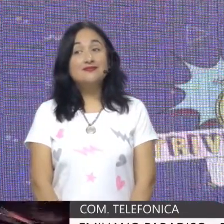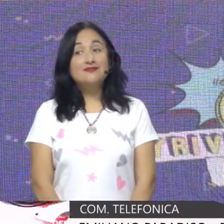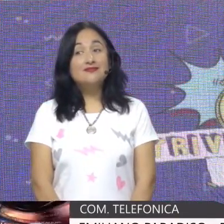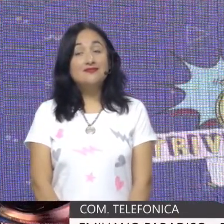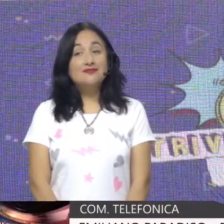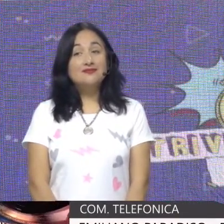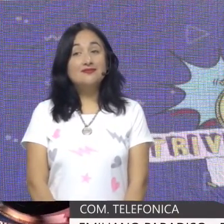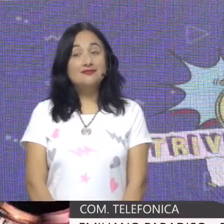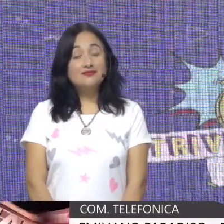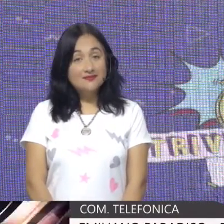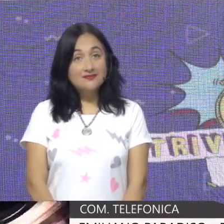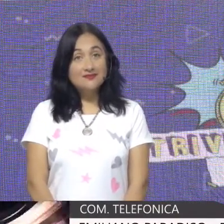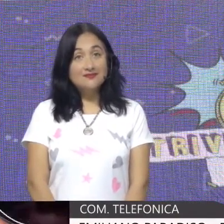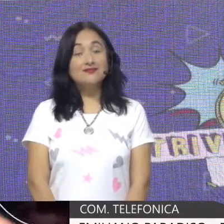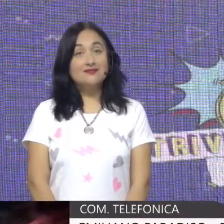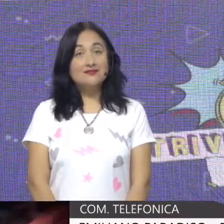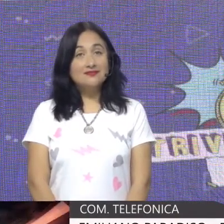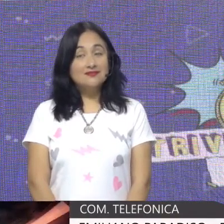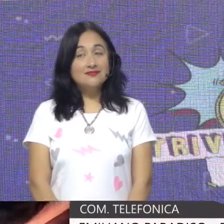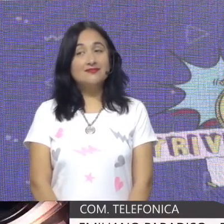diferentes actividades.